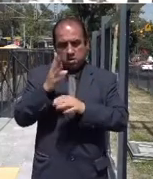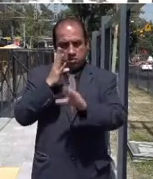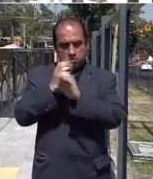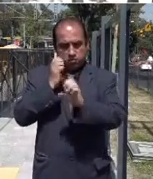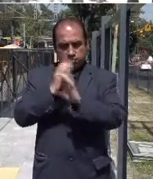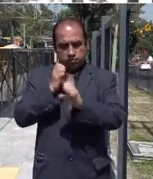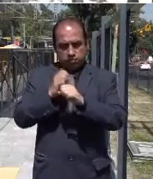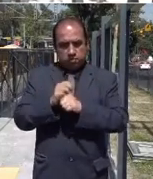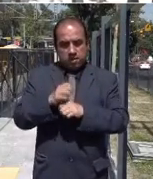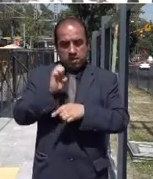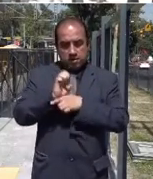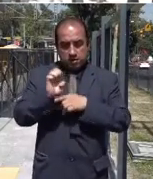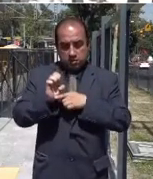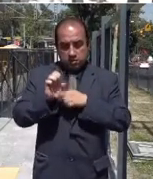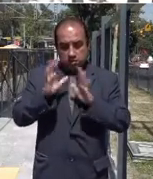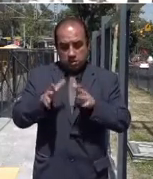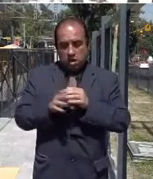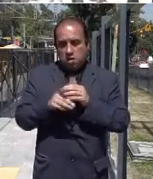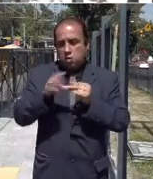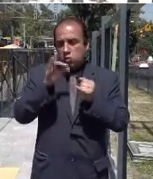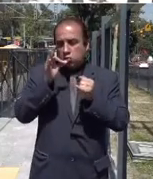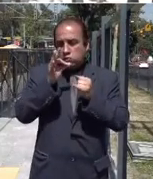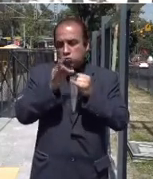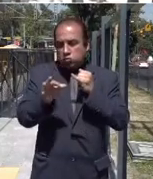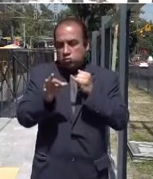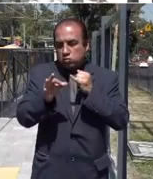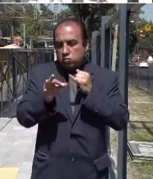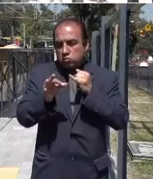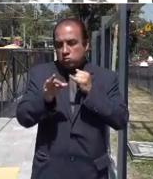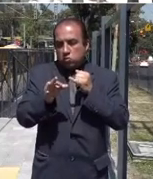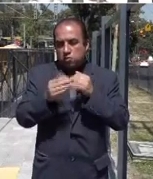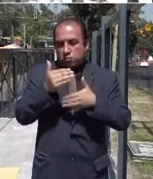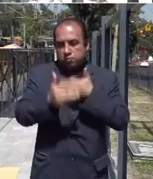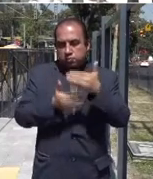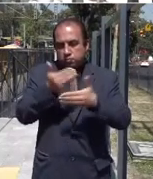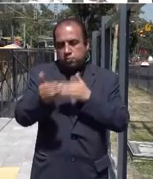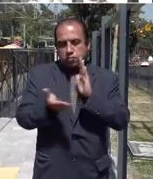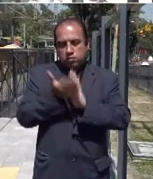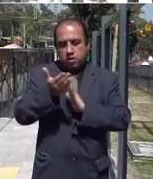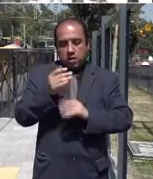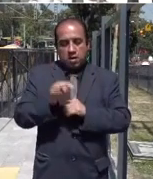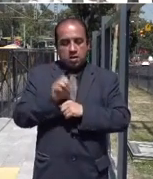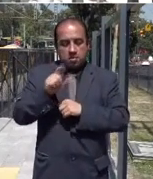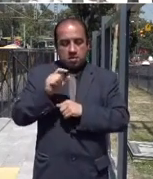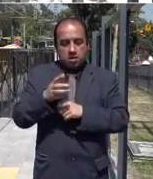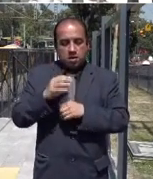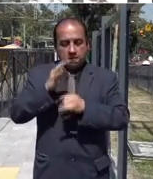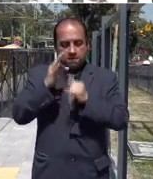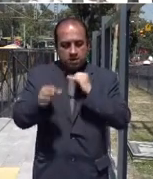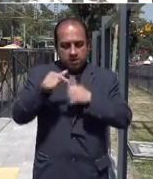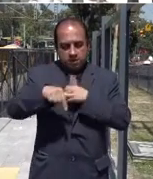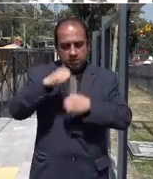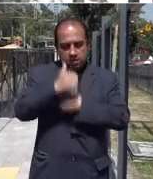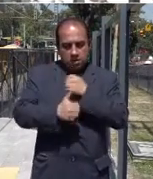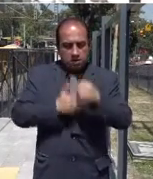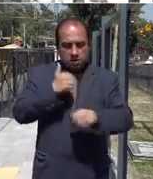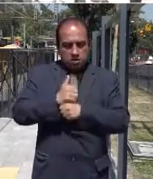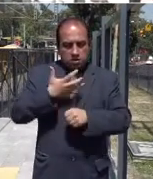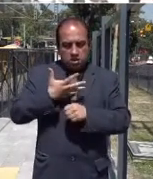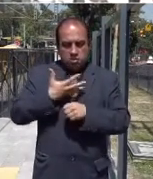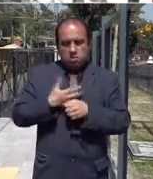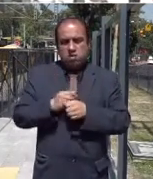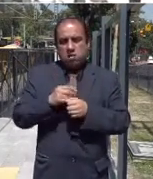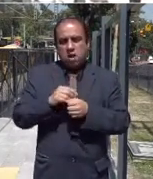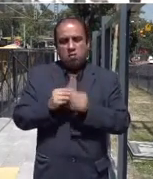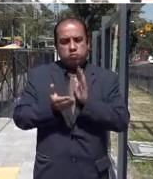Metrobús, estamos ya en el último tramo, probablemente también a finales de este año ya tenemos terminado la obra civil para